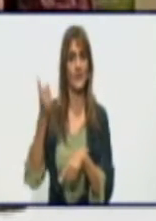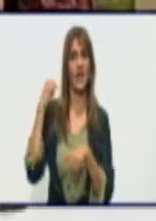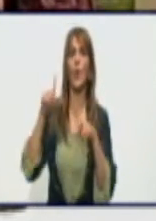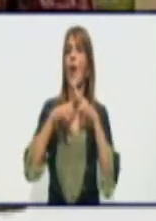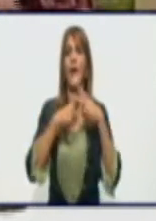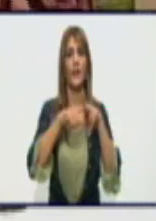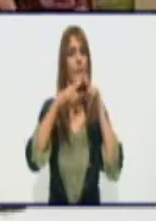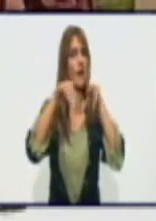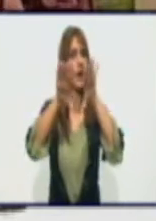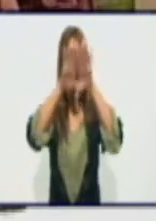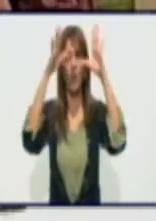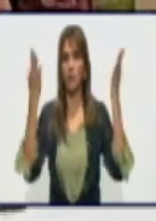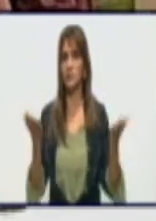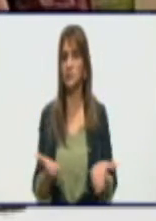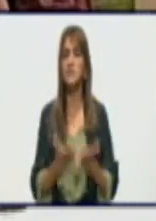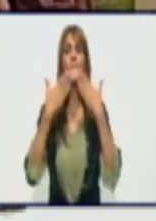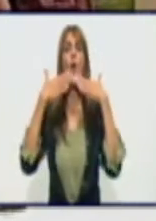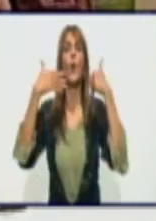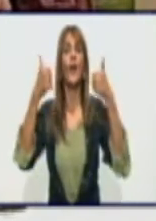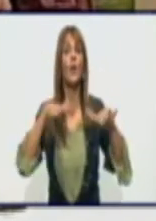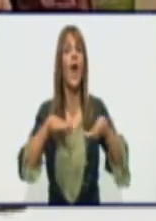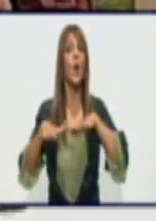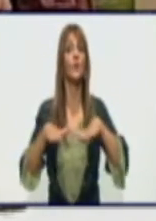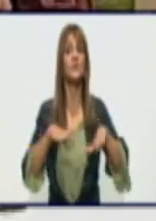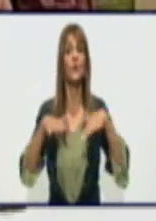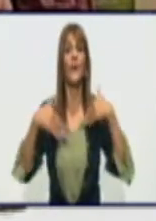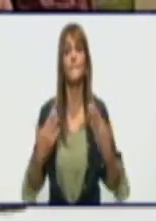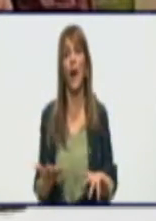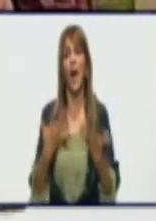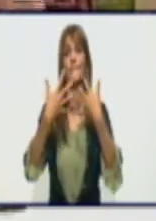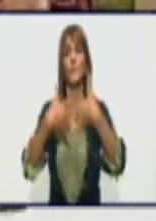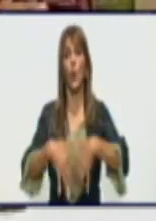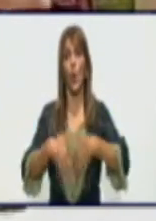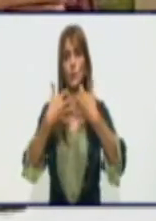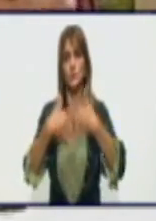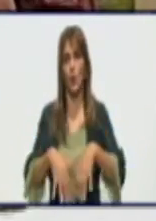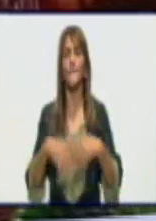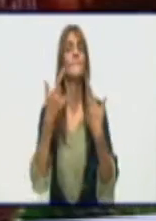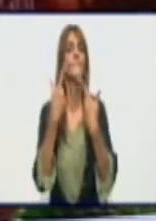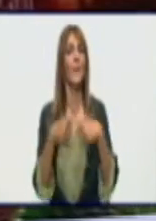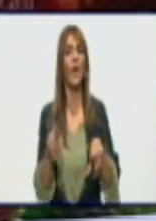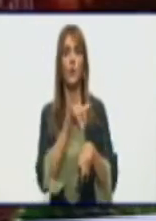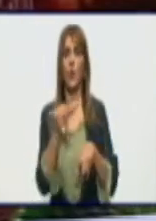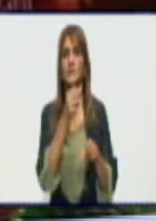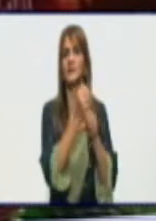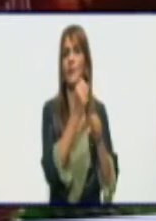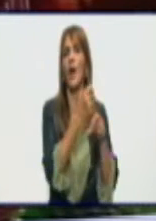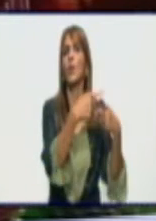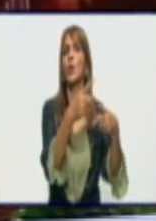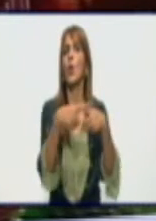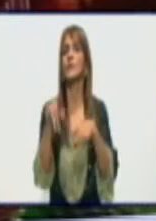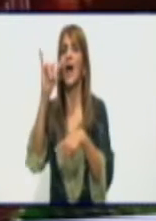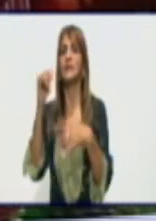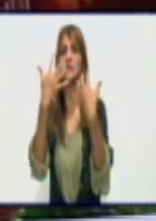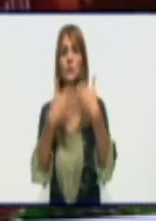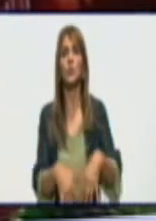se crearon allí, se mejoraron las condiciones, pero también se ha trabajado en otras. ¿Cómo marcha este programa